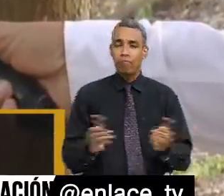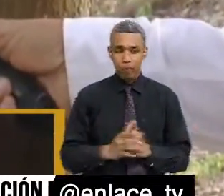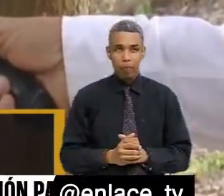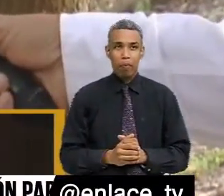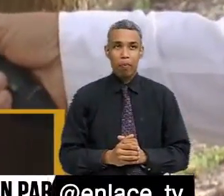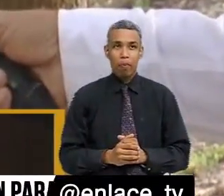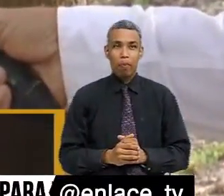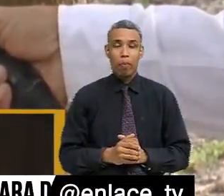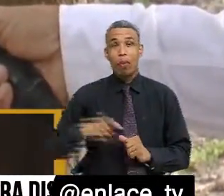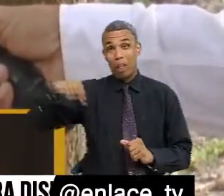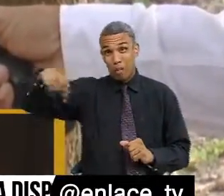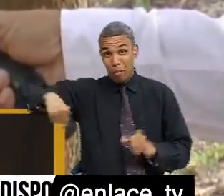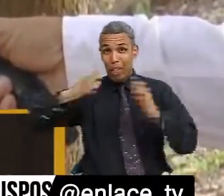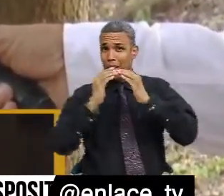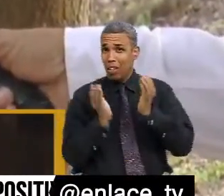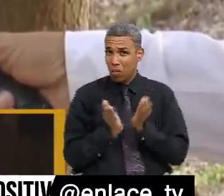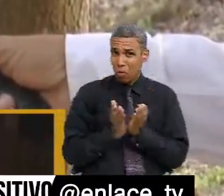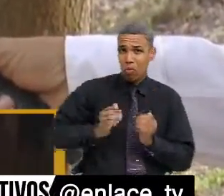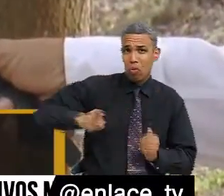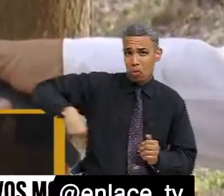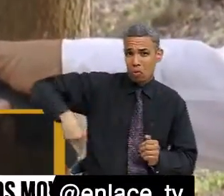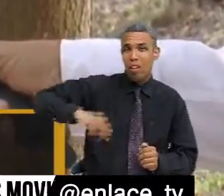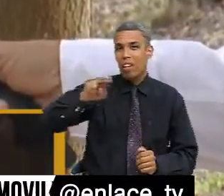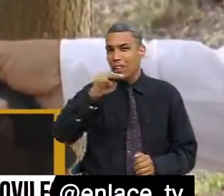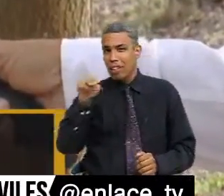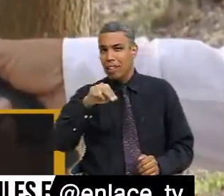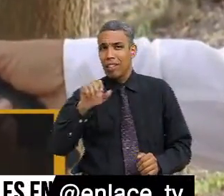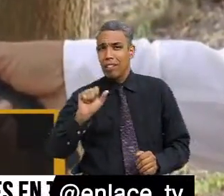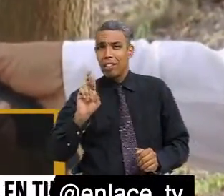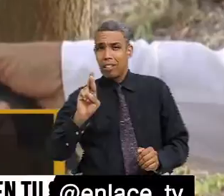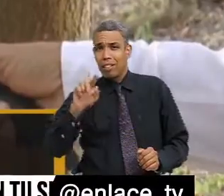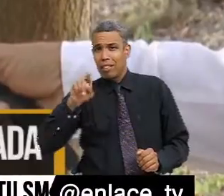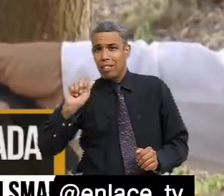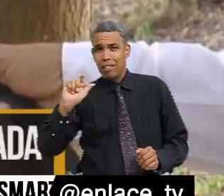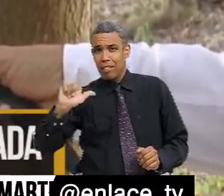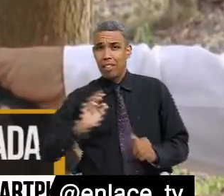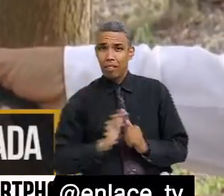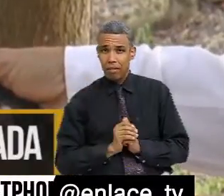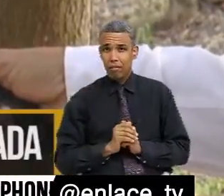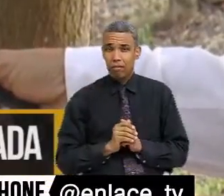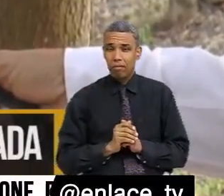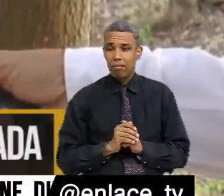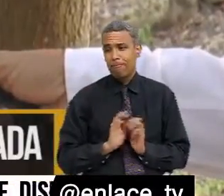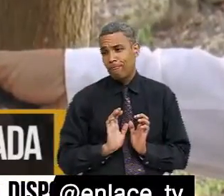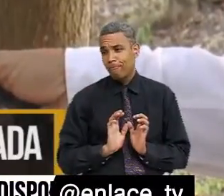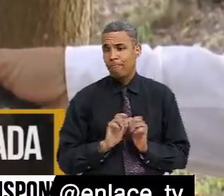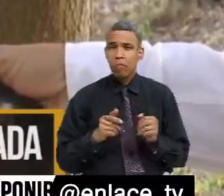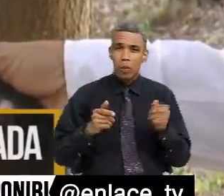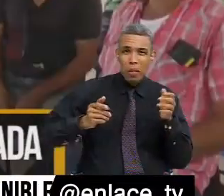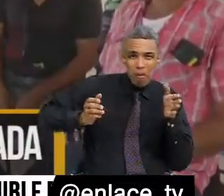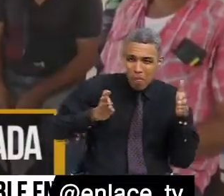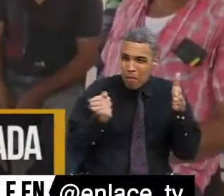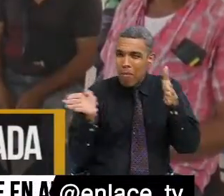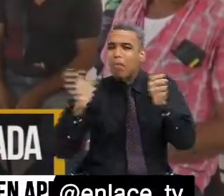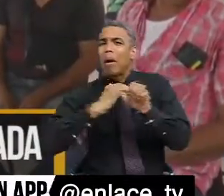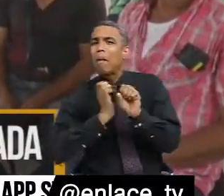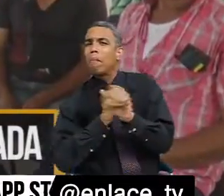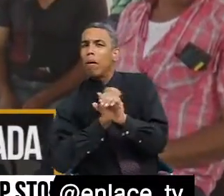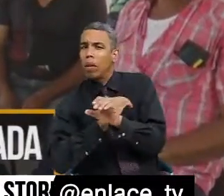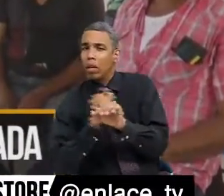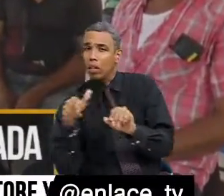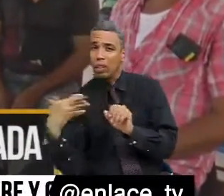la Escuela Zarzal La Gloria, la vereda Patio Bonito, es la entrega de resultados del impacto ambiental que ocasionará la ampliación de la vía de la Ruta del Cacao. Hasta